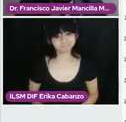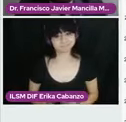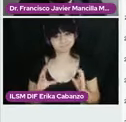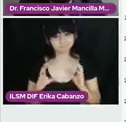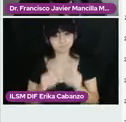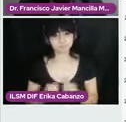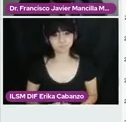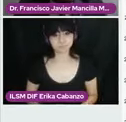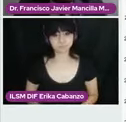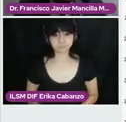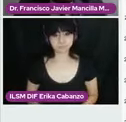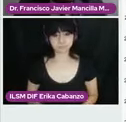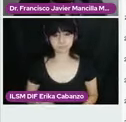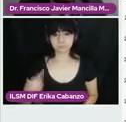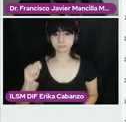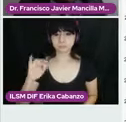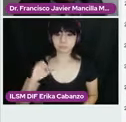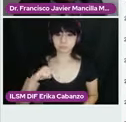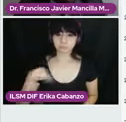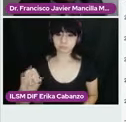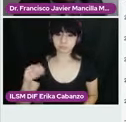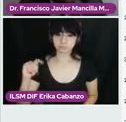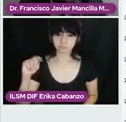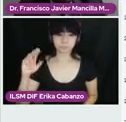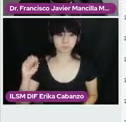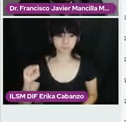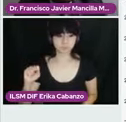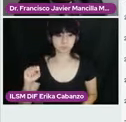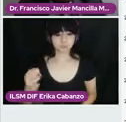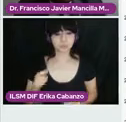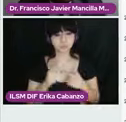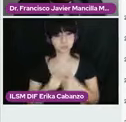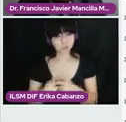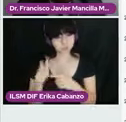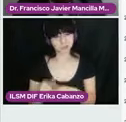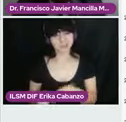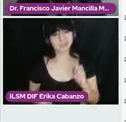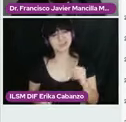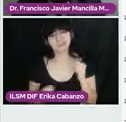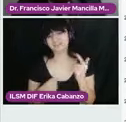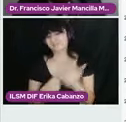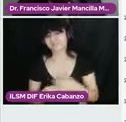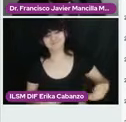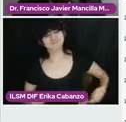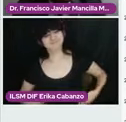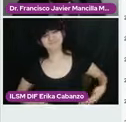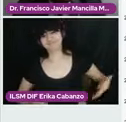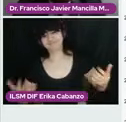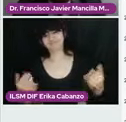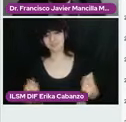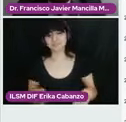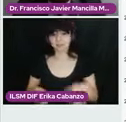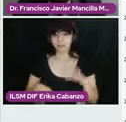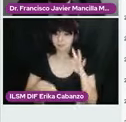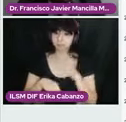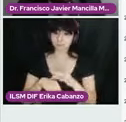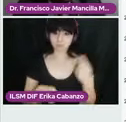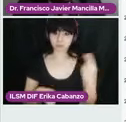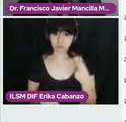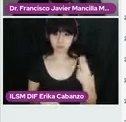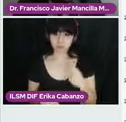El tinnitus que es persistente es un tinnitus también molesto, ¿sí? Y los médicos debemos